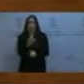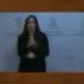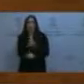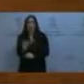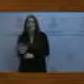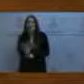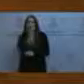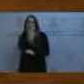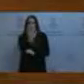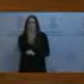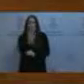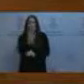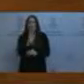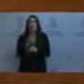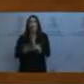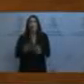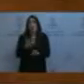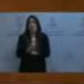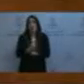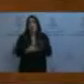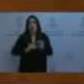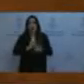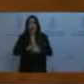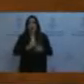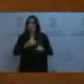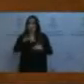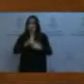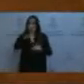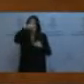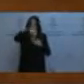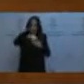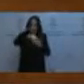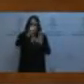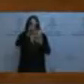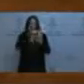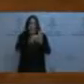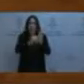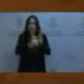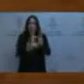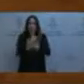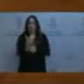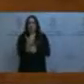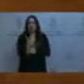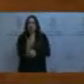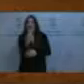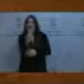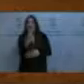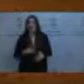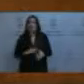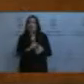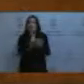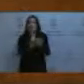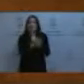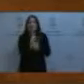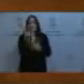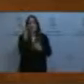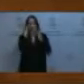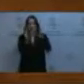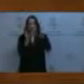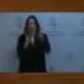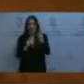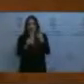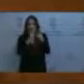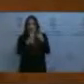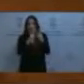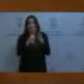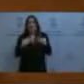y una moción incumplida, que hoy figuran en el orden del día. 3 de agroganadería, 1 de